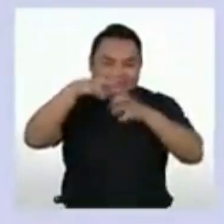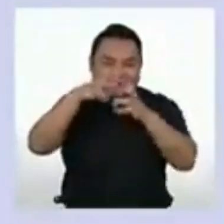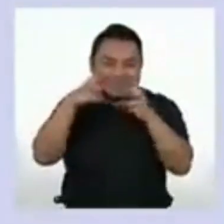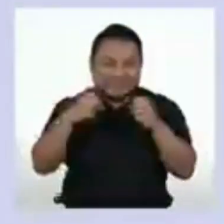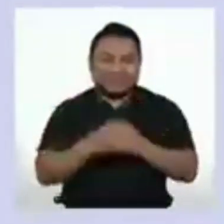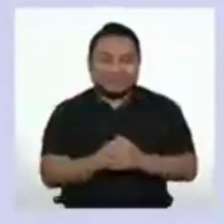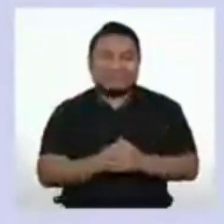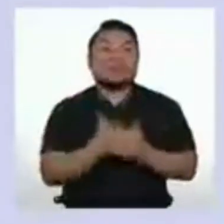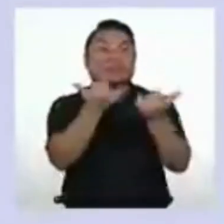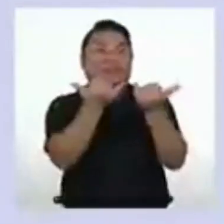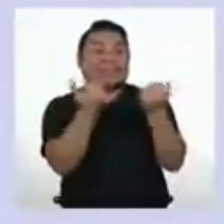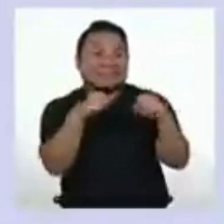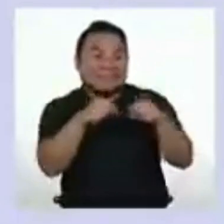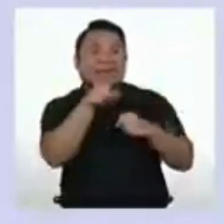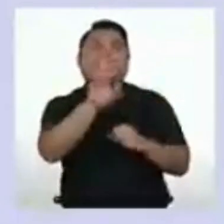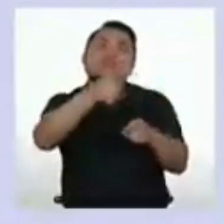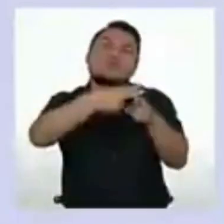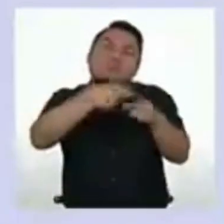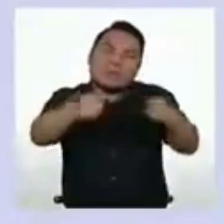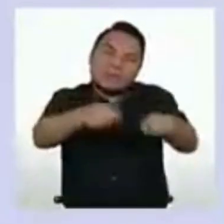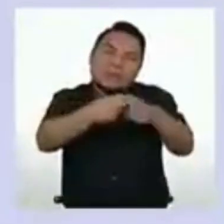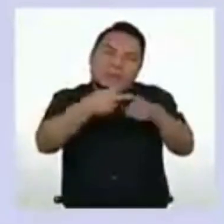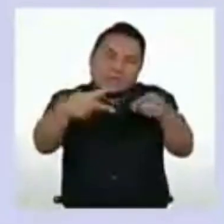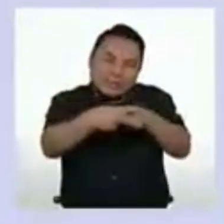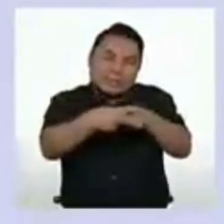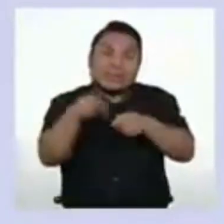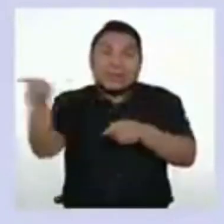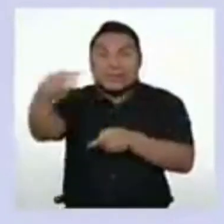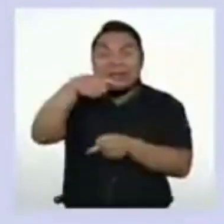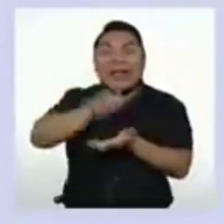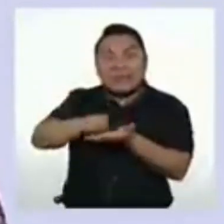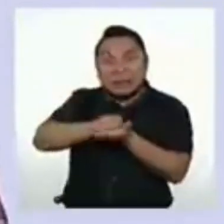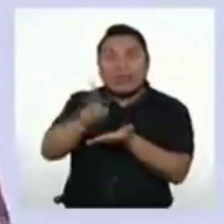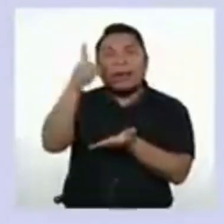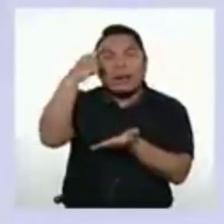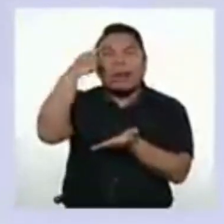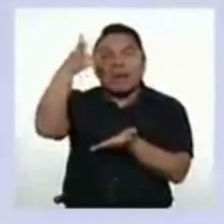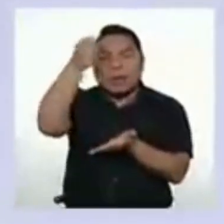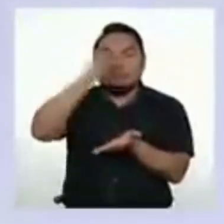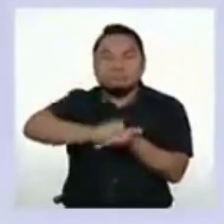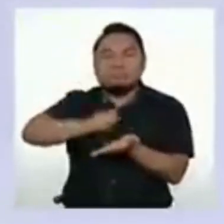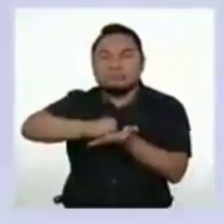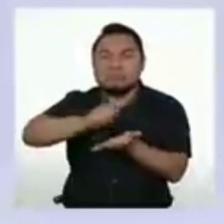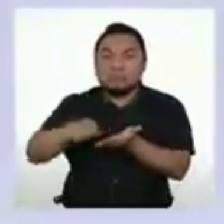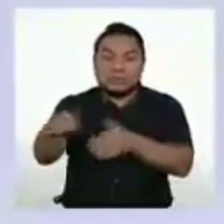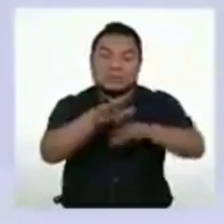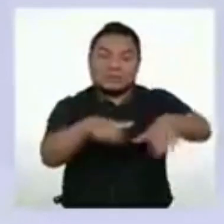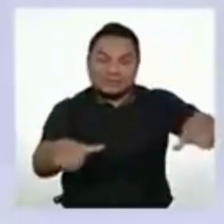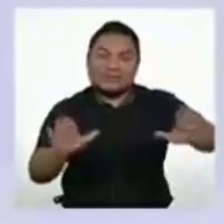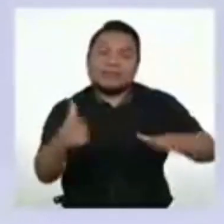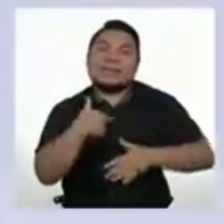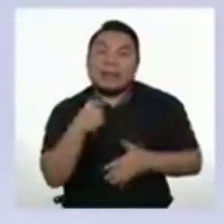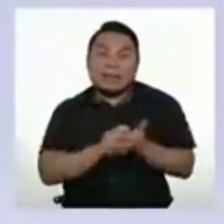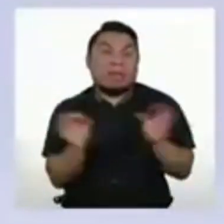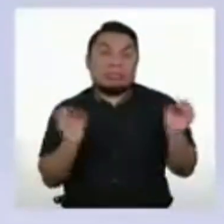bien, profesor! Ah, pero ¿qué le parece si hacemos una pausa para que puedan traer lápiz y papel para anotarlo todo? Y de paso, los chicos y chicas que no